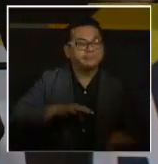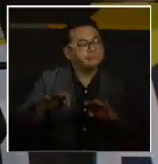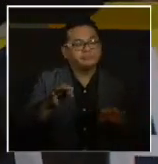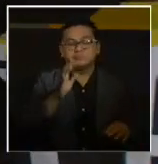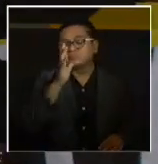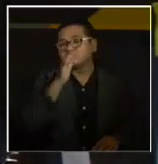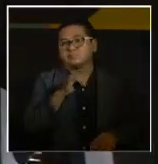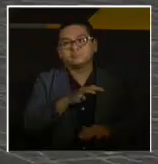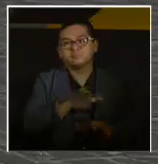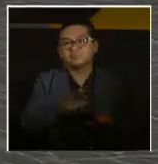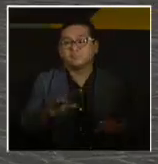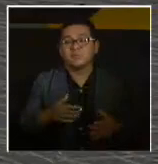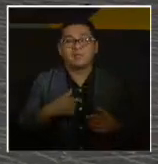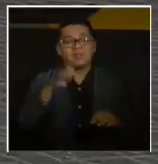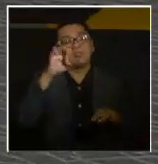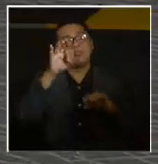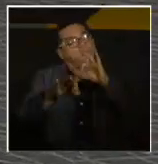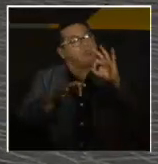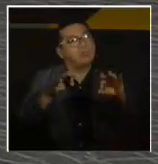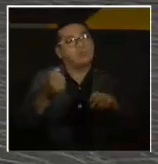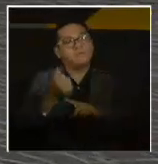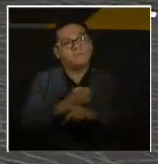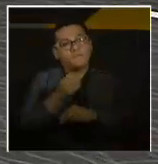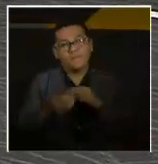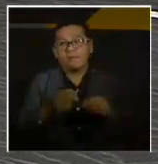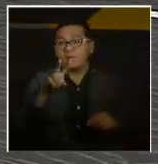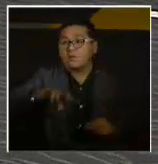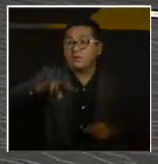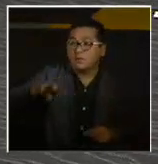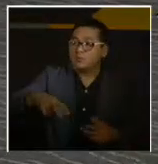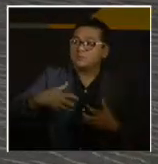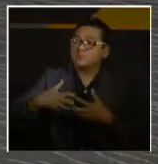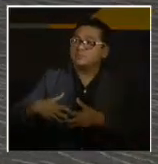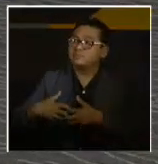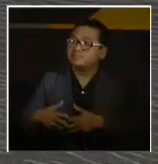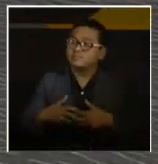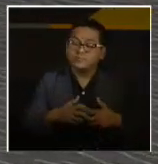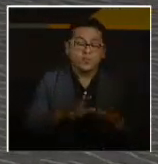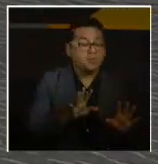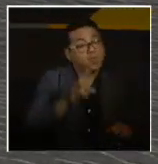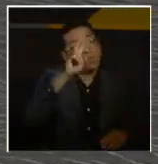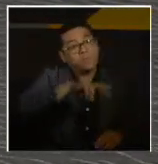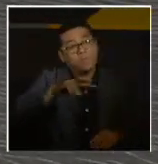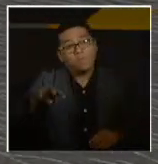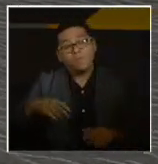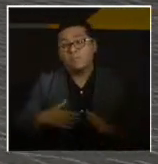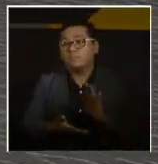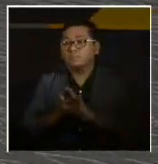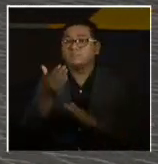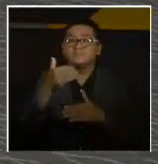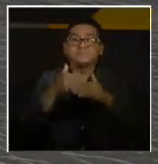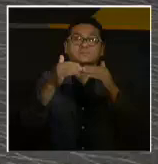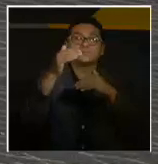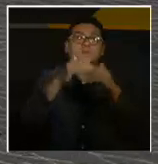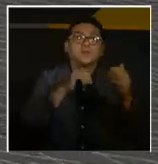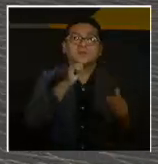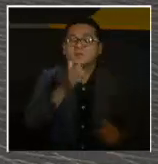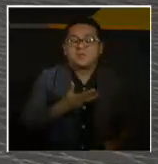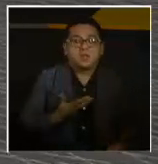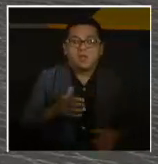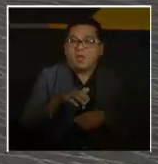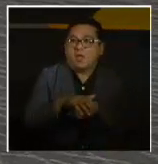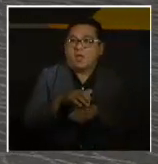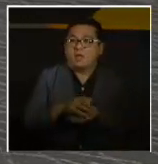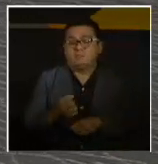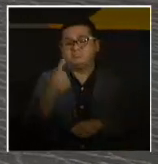trabajan, dañando de esta manera a los verdaderos empresarios o a los verdaderos constructores, que si no tienen